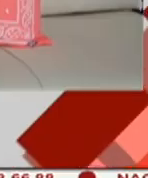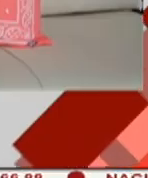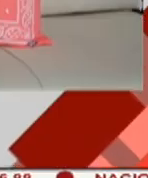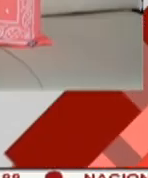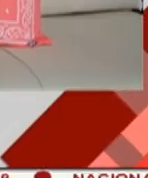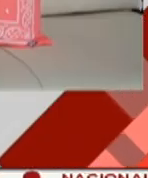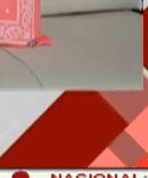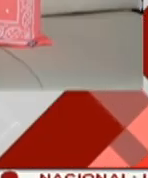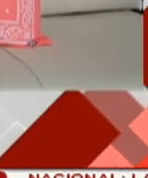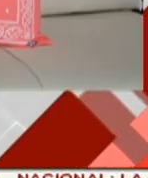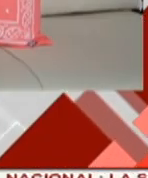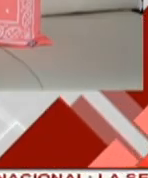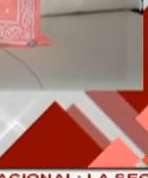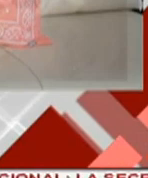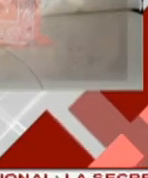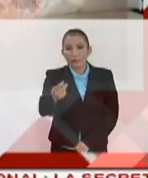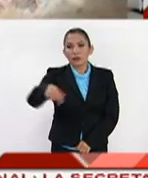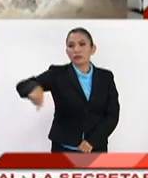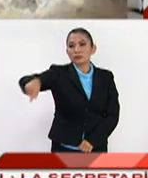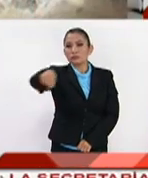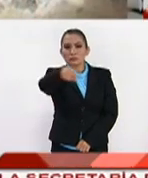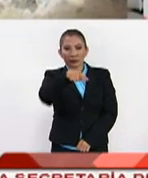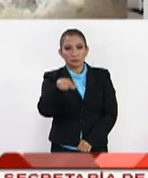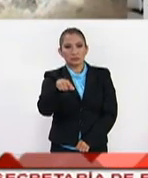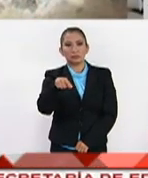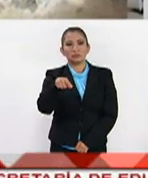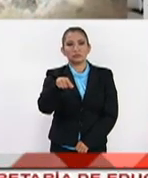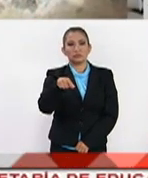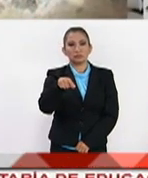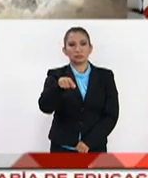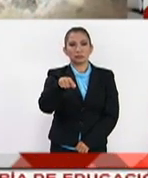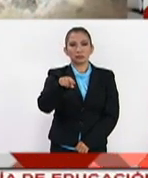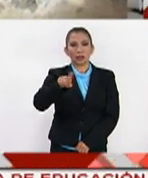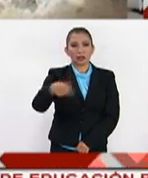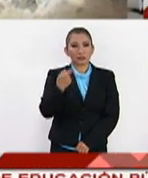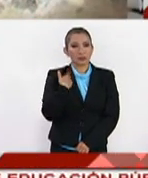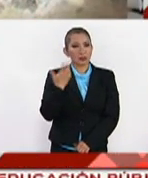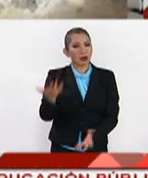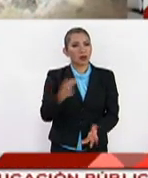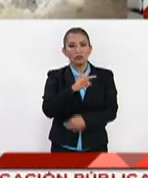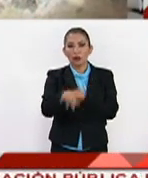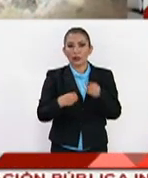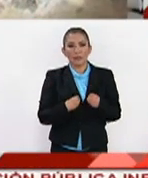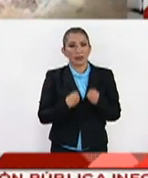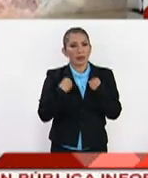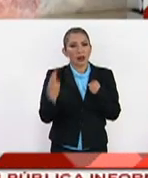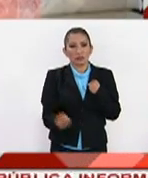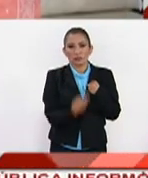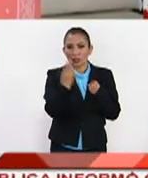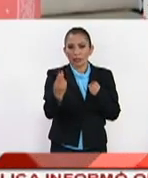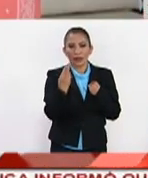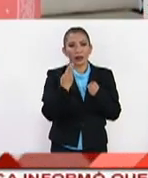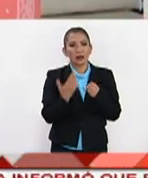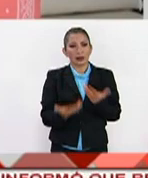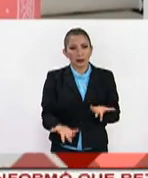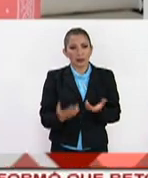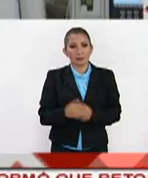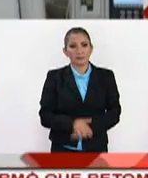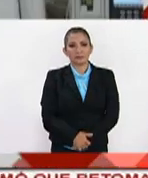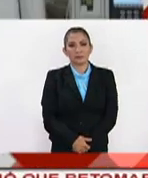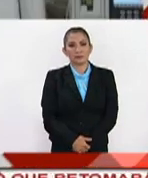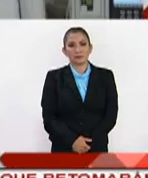Gracias porque ustedes son quienes me trajeron de nuevo a la vida. A ustedes les debo esa sonrisa.